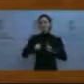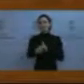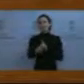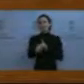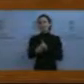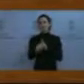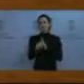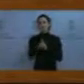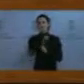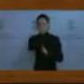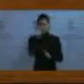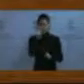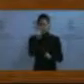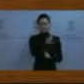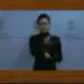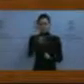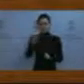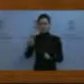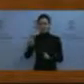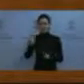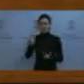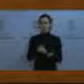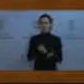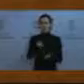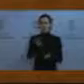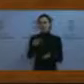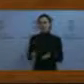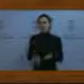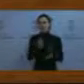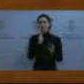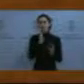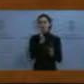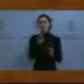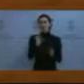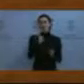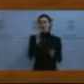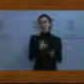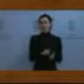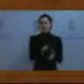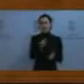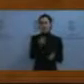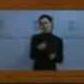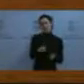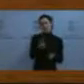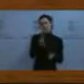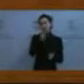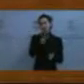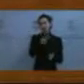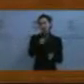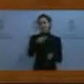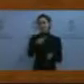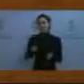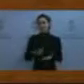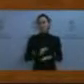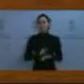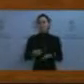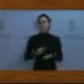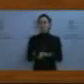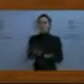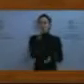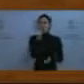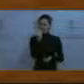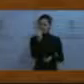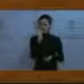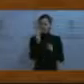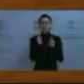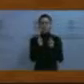Madrid, 53.000 euros, 40.100 en el máster y 12.000 euros de gastos en comidas, hoteles.